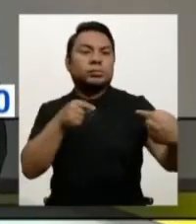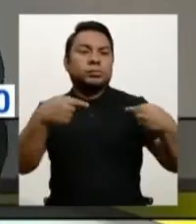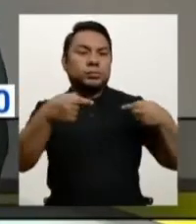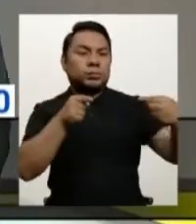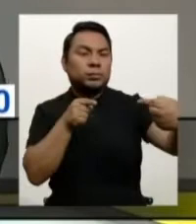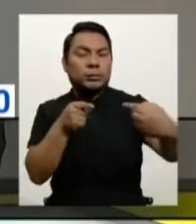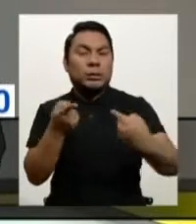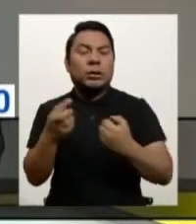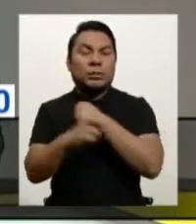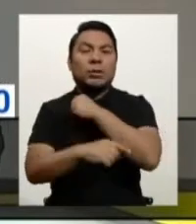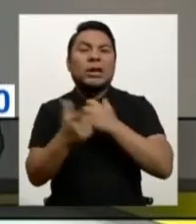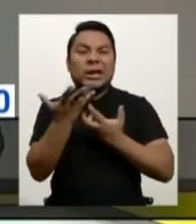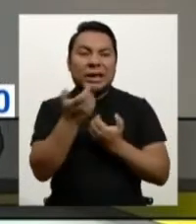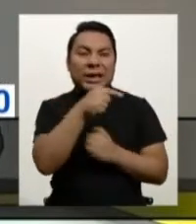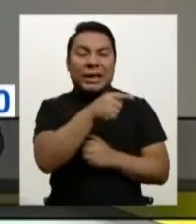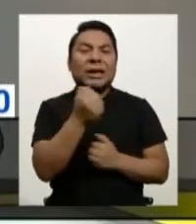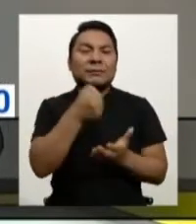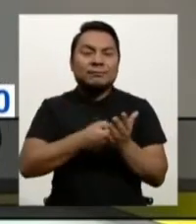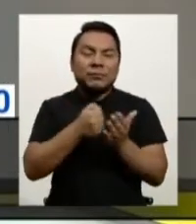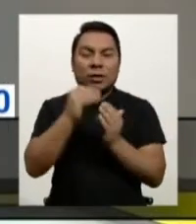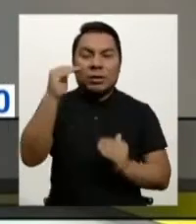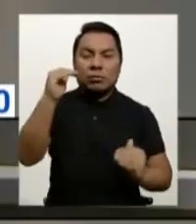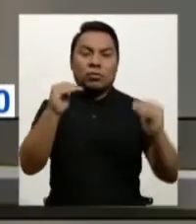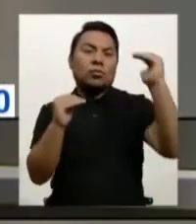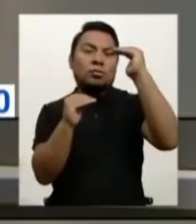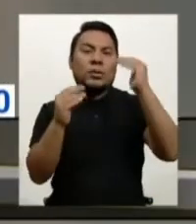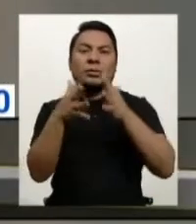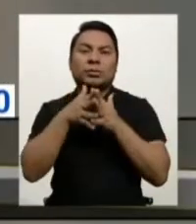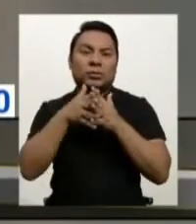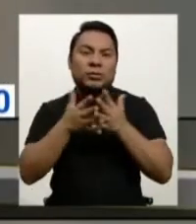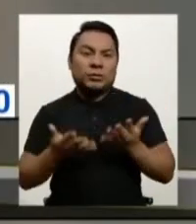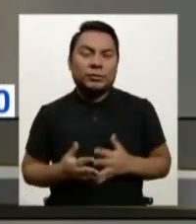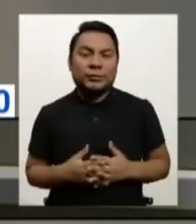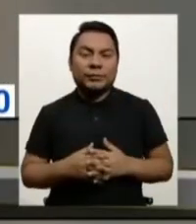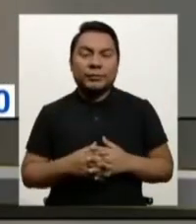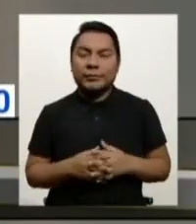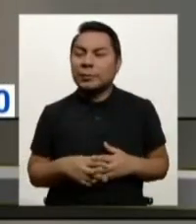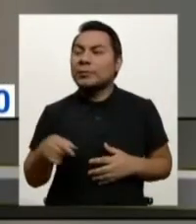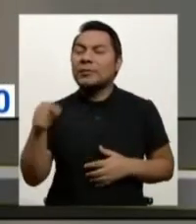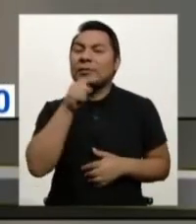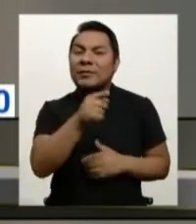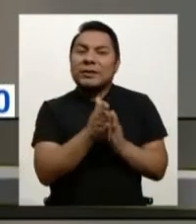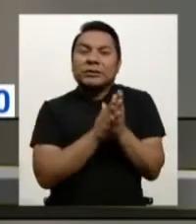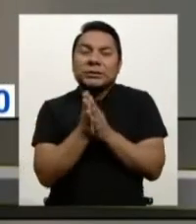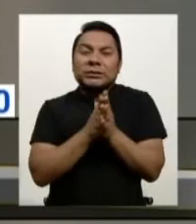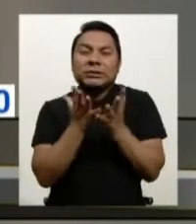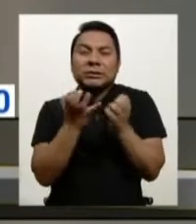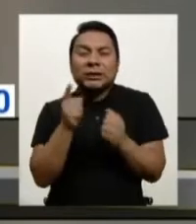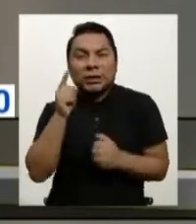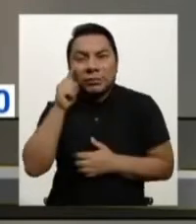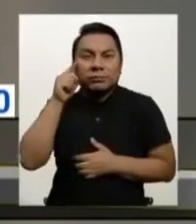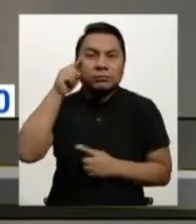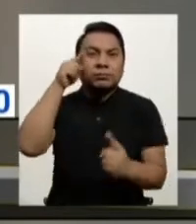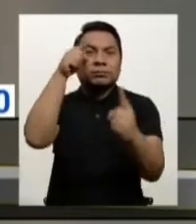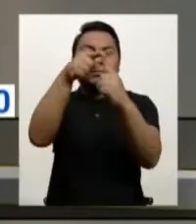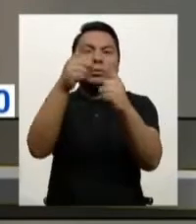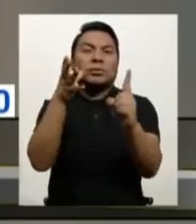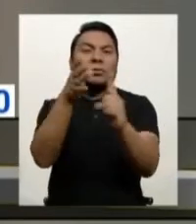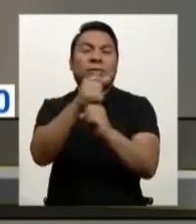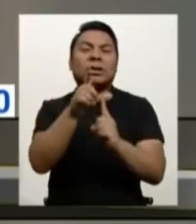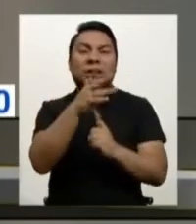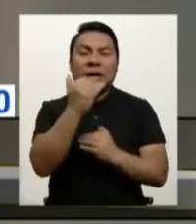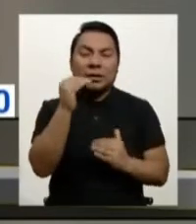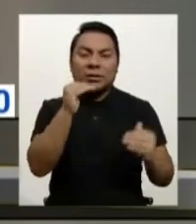incluso superior a Estados Unidos, ¿no? Y también quien aspira a tener esa presencia a nivel mundial o a retomarla